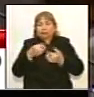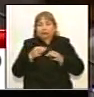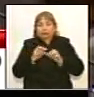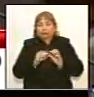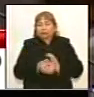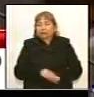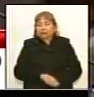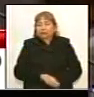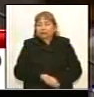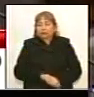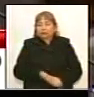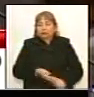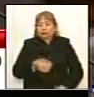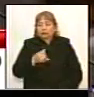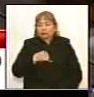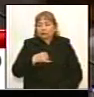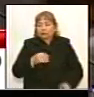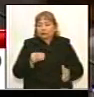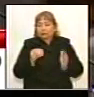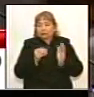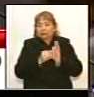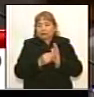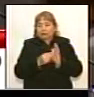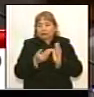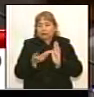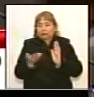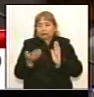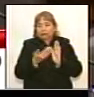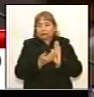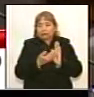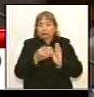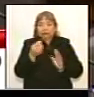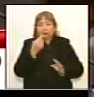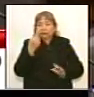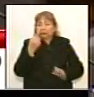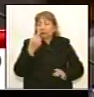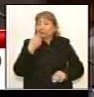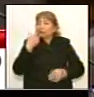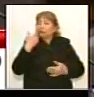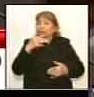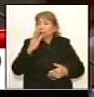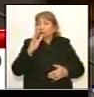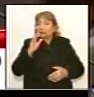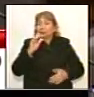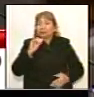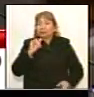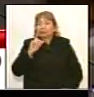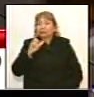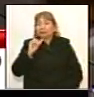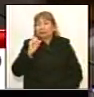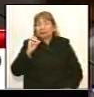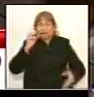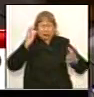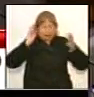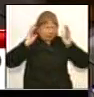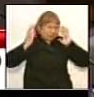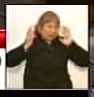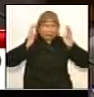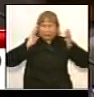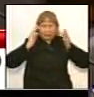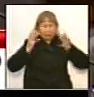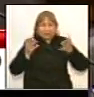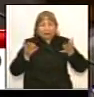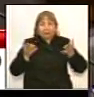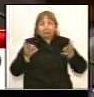permite. Si yo no lo hago en vinculación a esto y simplemente digo fuente ilícita, genero confusión.